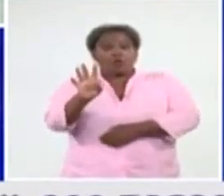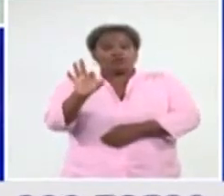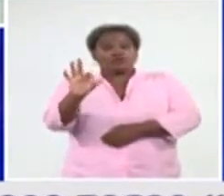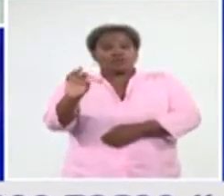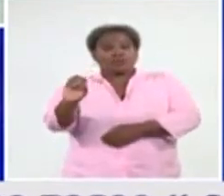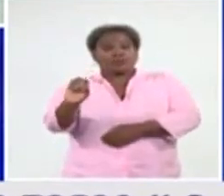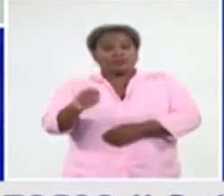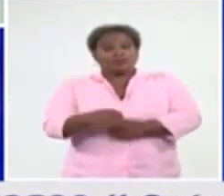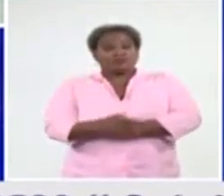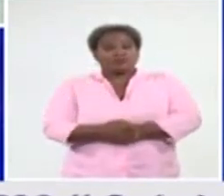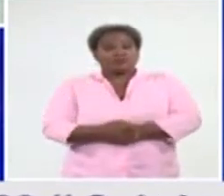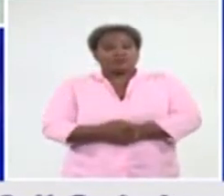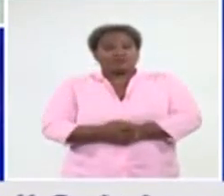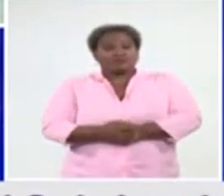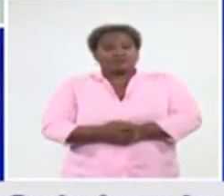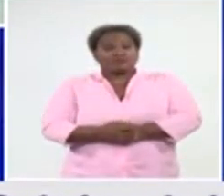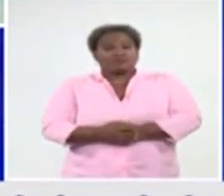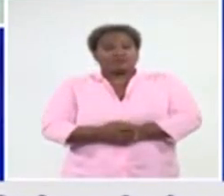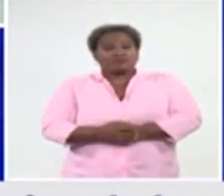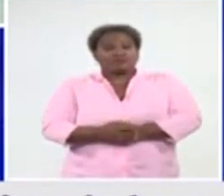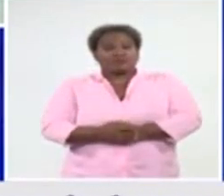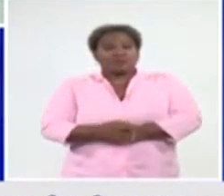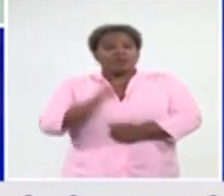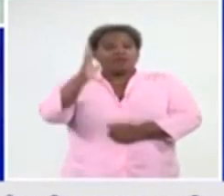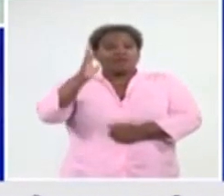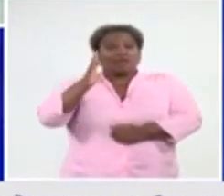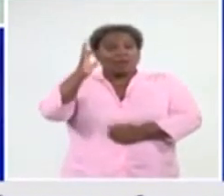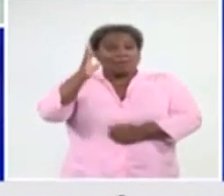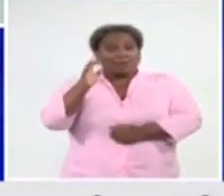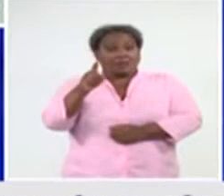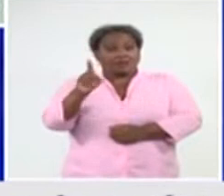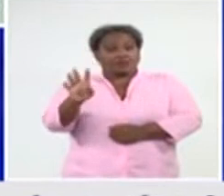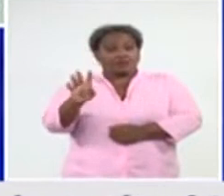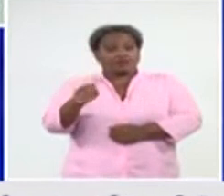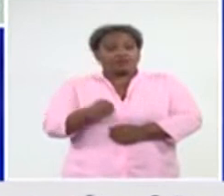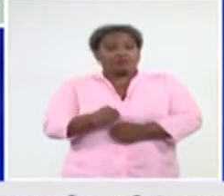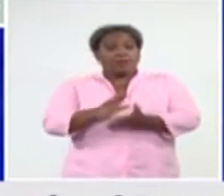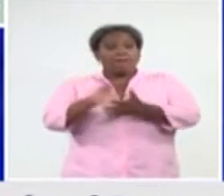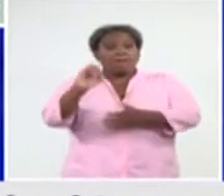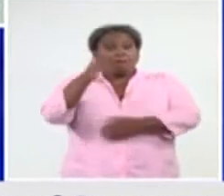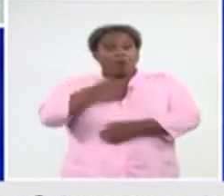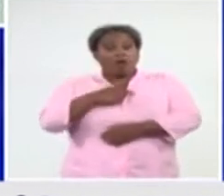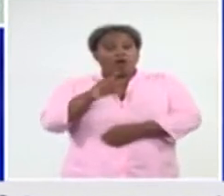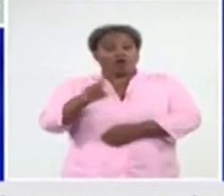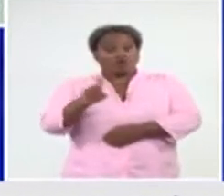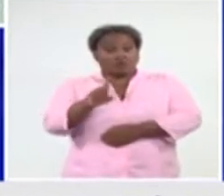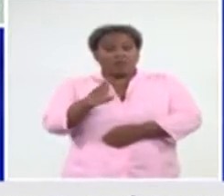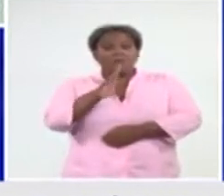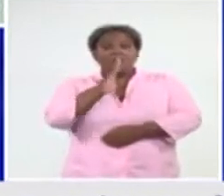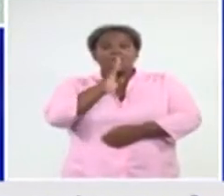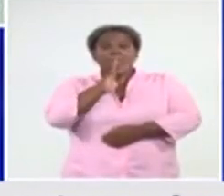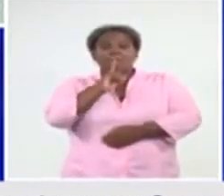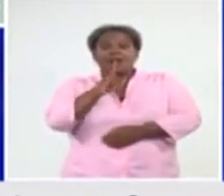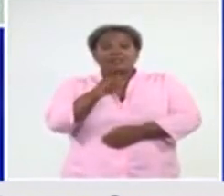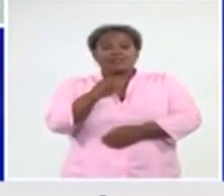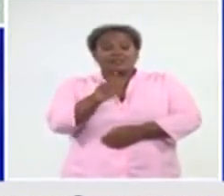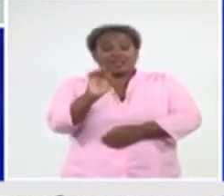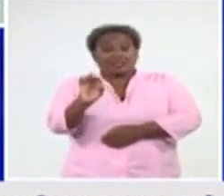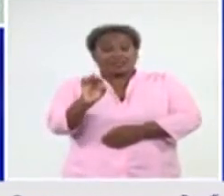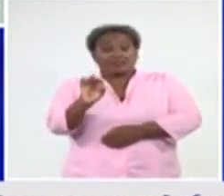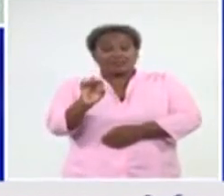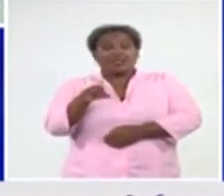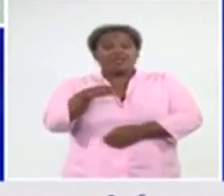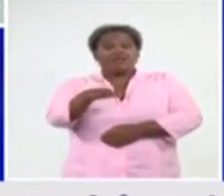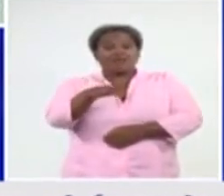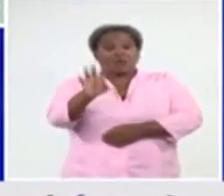480 casos. Fran País diagnostica 14, Moa 11, Bane 7, Rafael Freire 4,